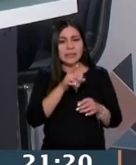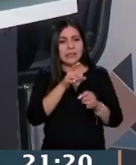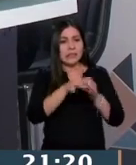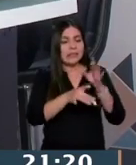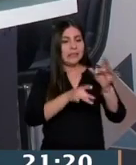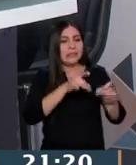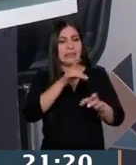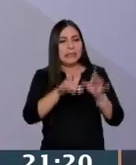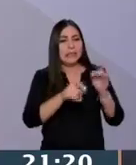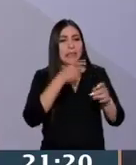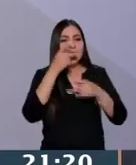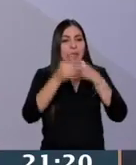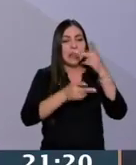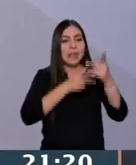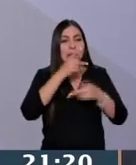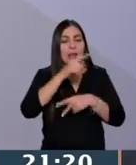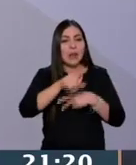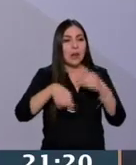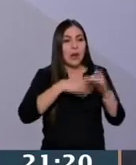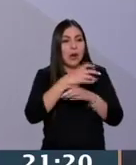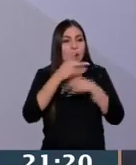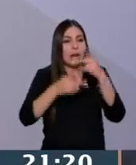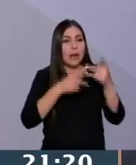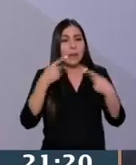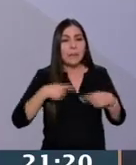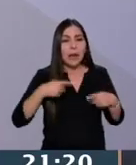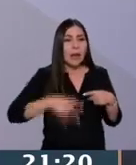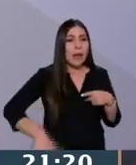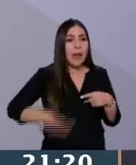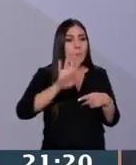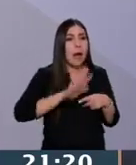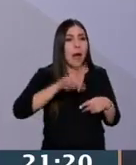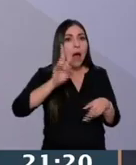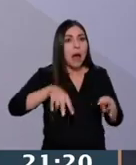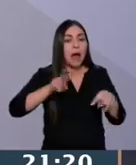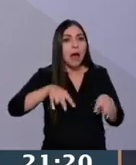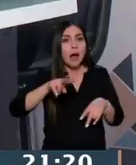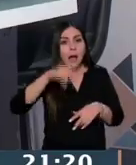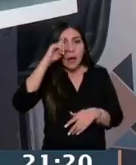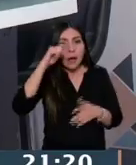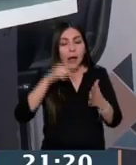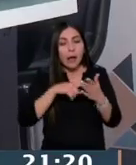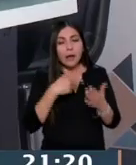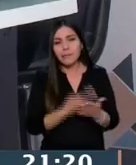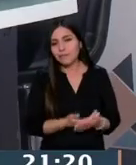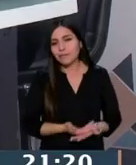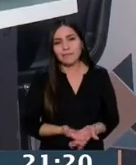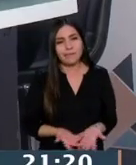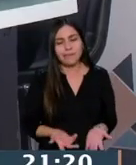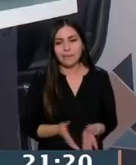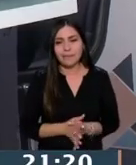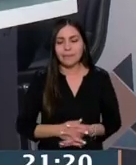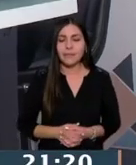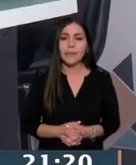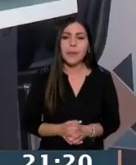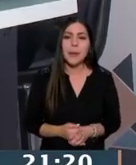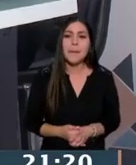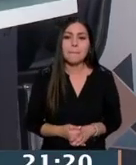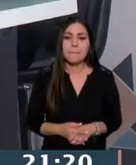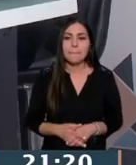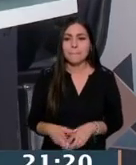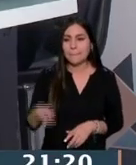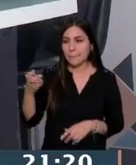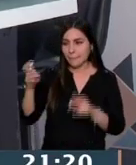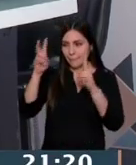afirmando cosas como esas, como si las audiencias nos lo fuéramos a creer. Ahí está. Bueno, ese fue un primer tema. Otro, desde